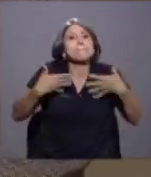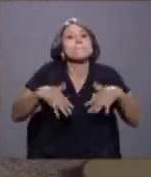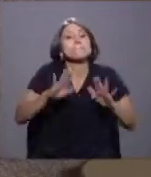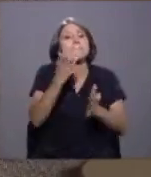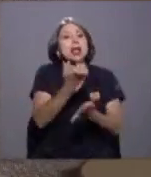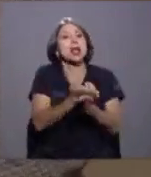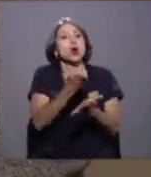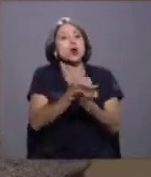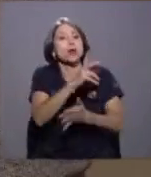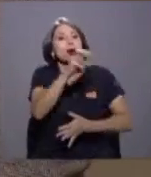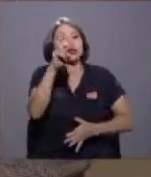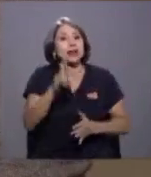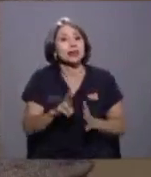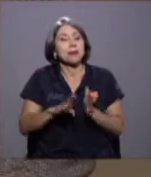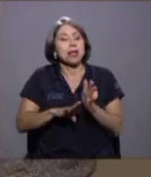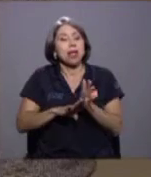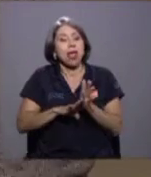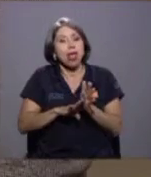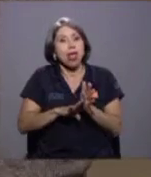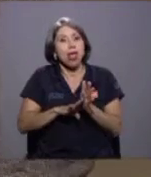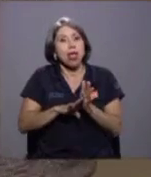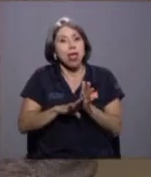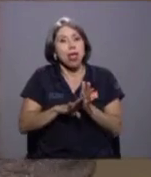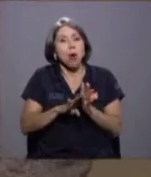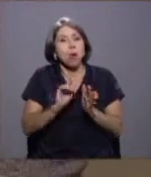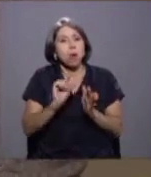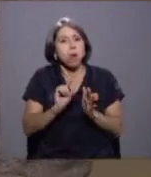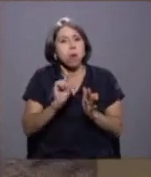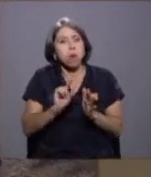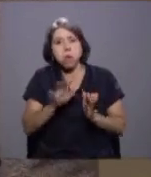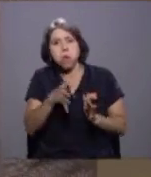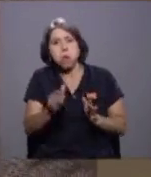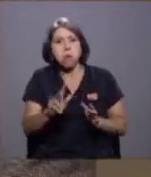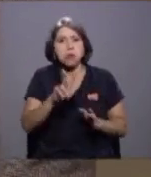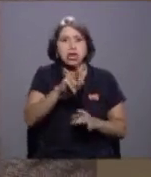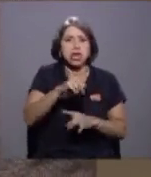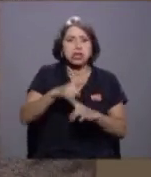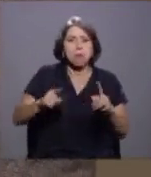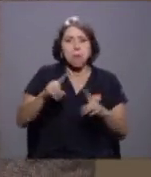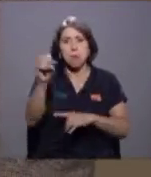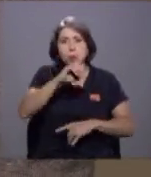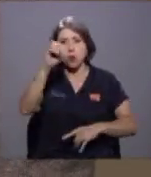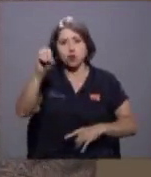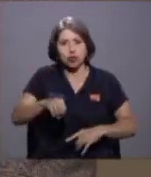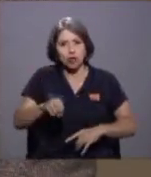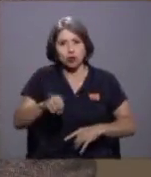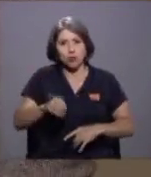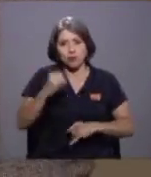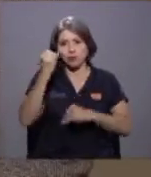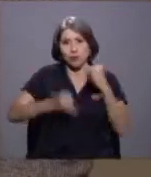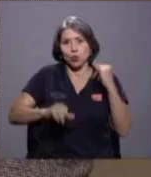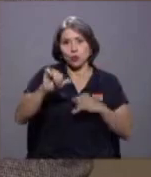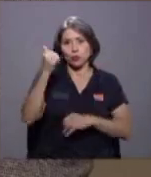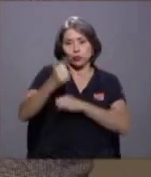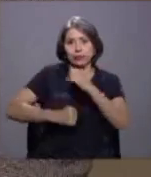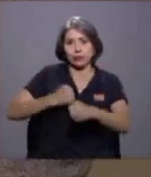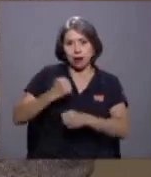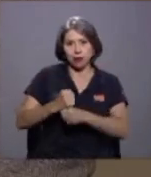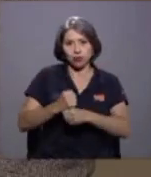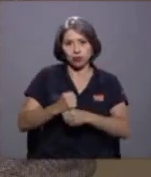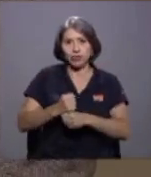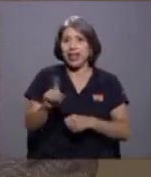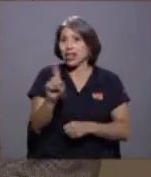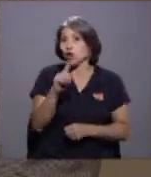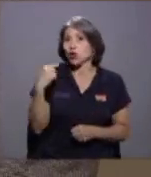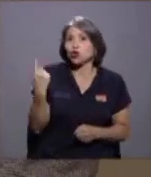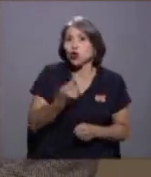costarricense disminuyó aún más y andamos en un orden de 3,5% en promedio en la última década. Y entonces ya no solo